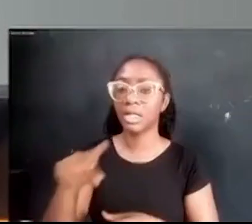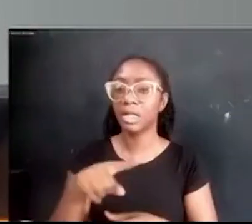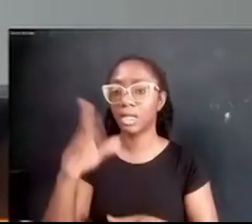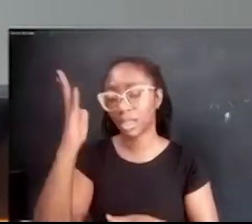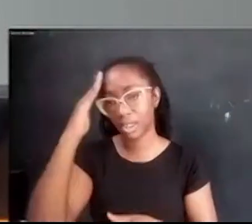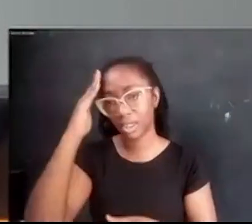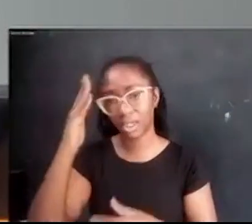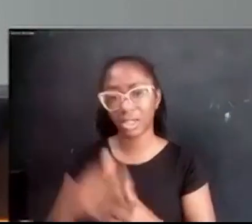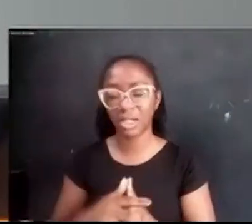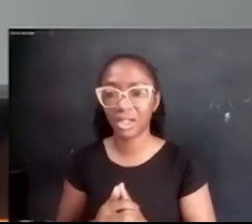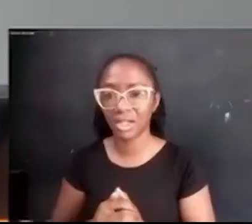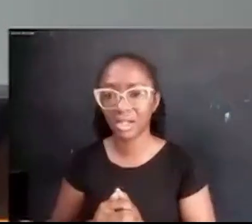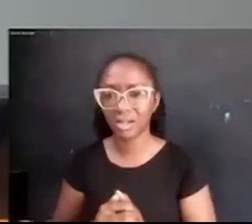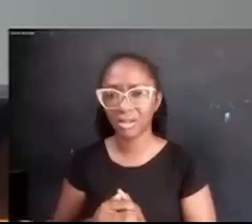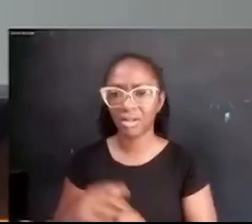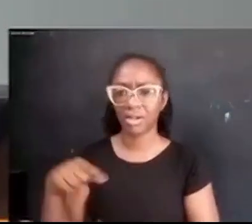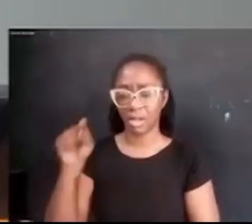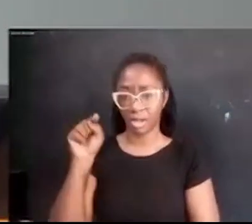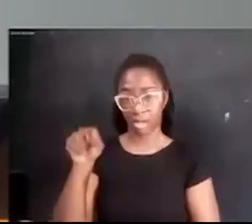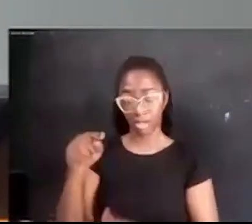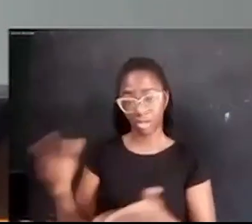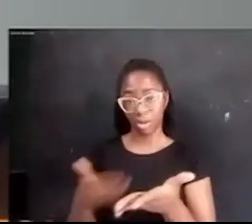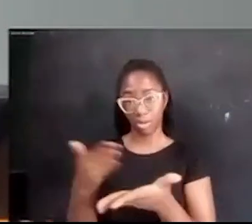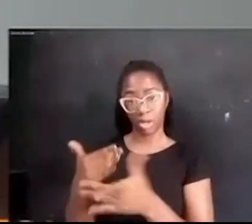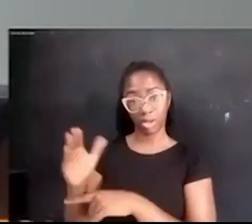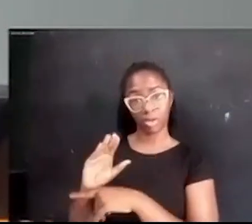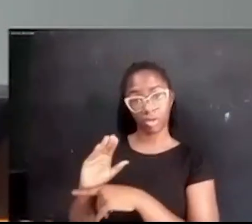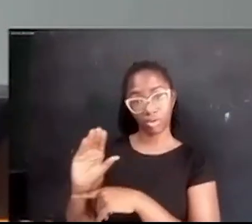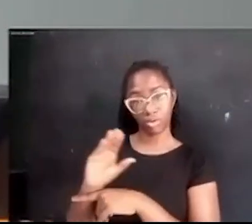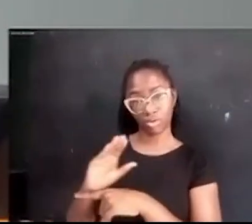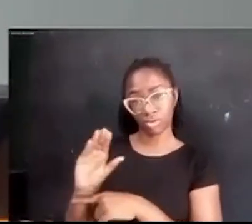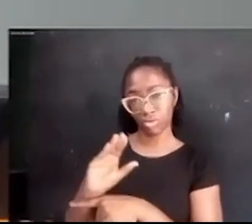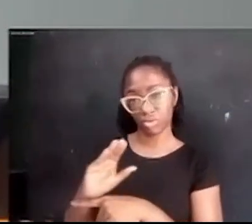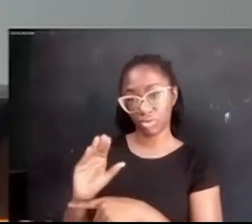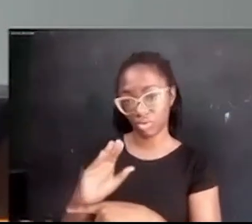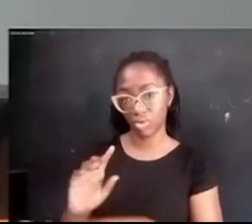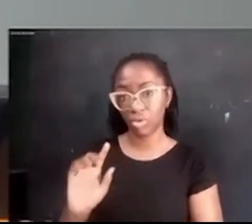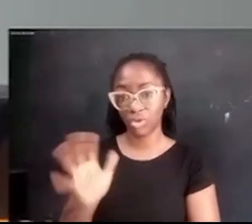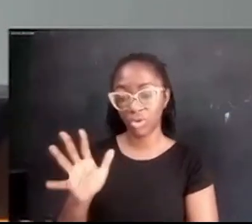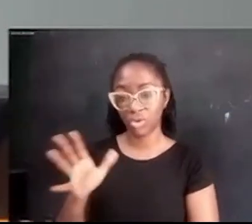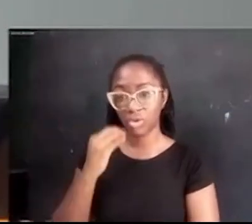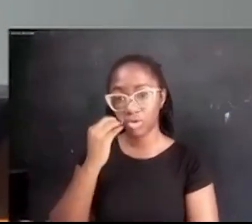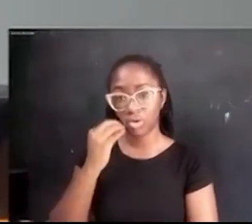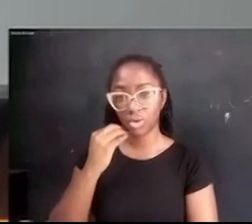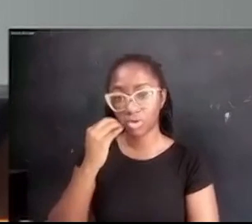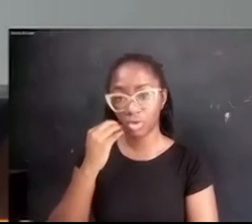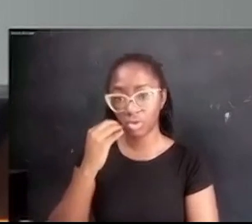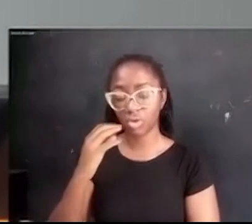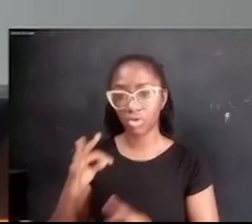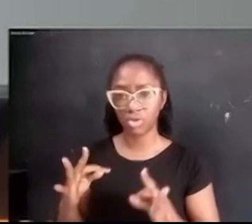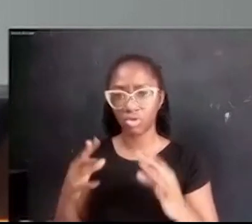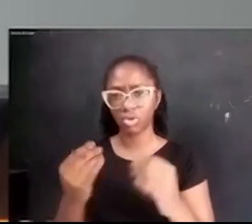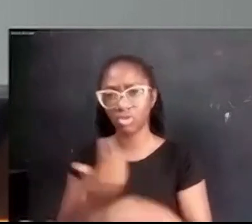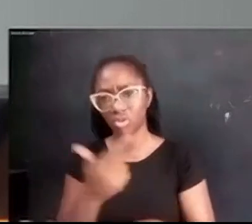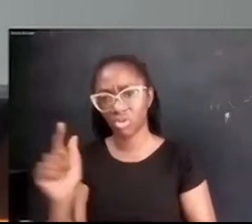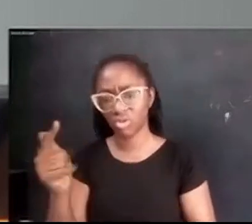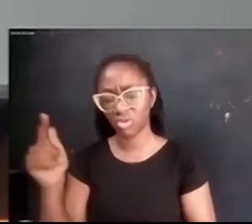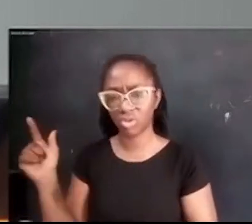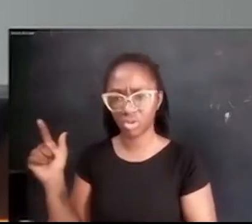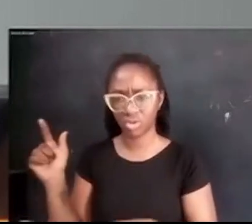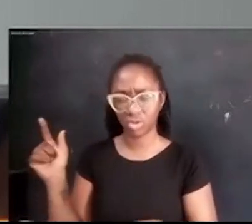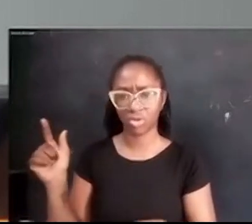es la Constitución que ha sobrevivido todas las otras constituciones que hemos